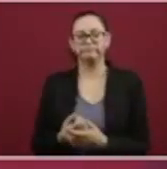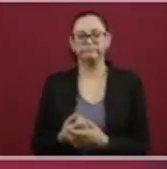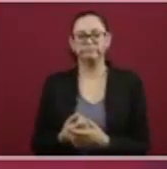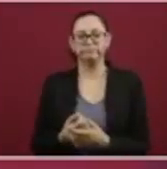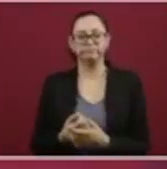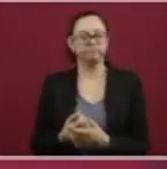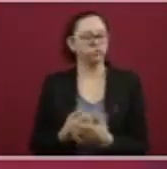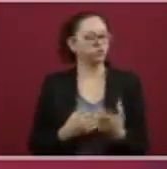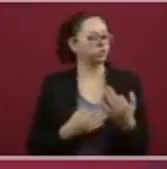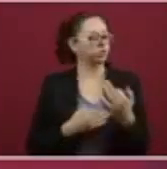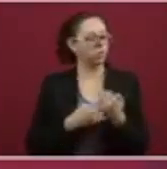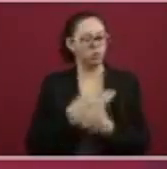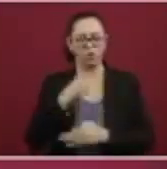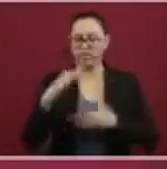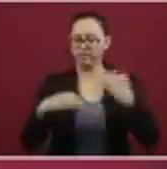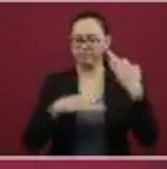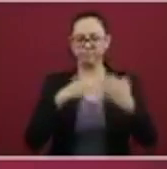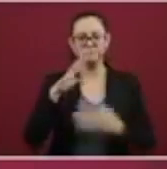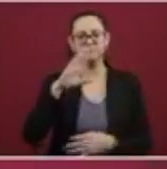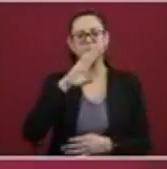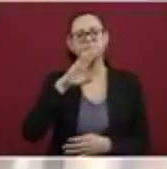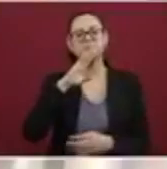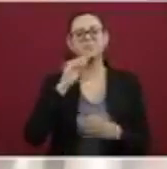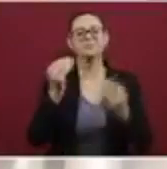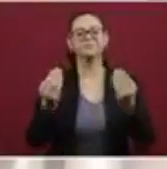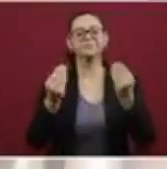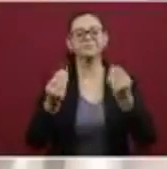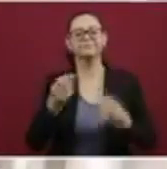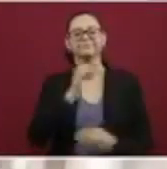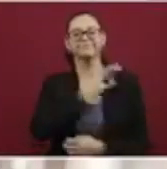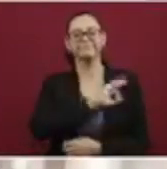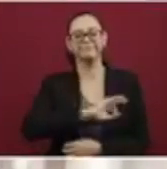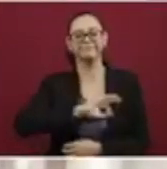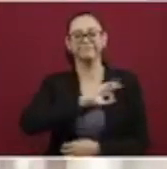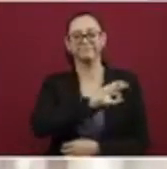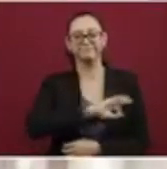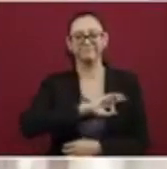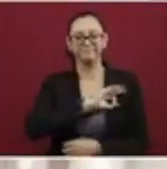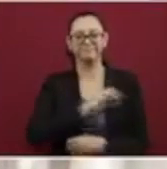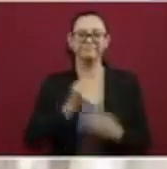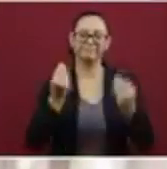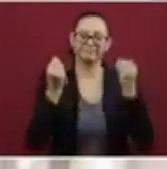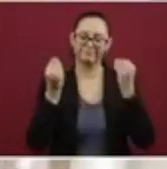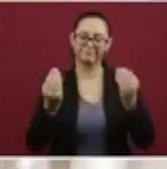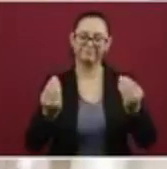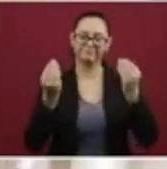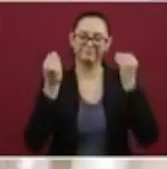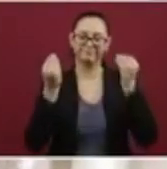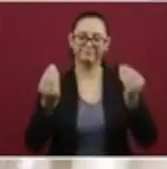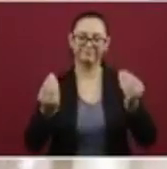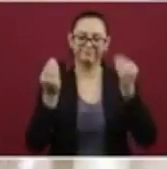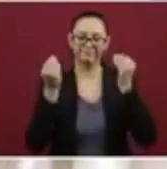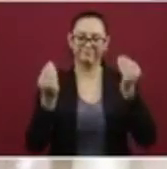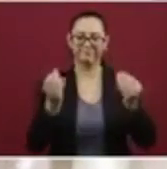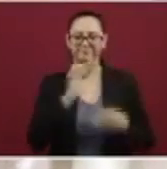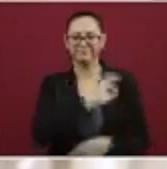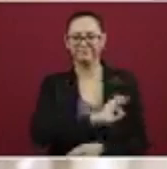a todas las mamás, felicidades, muchas, muchas felicidades.